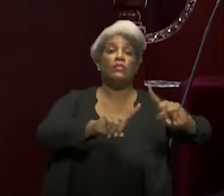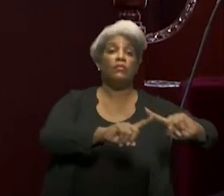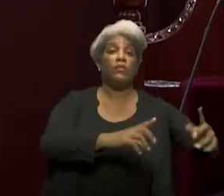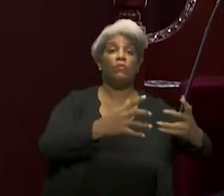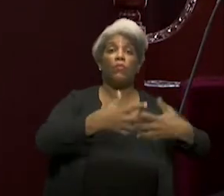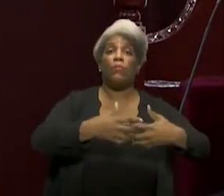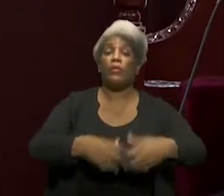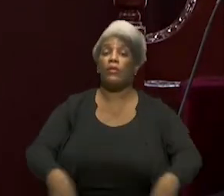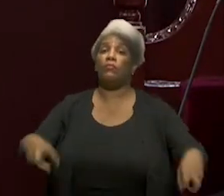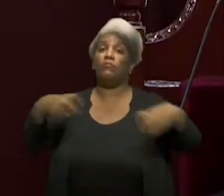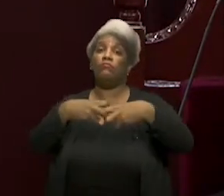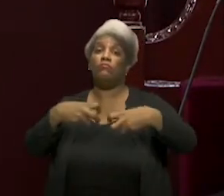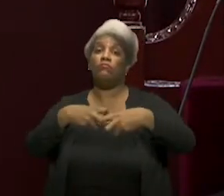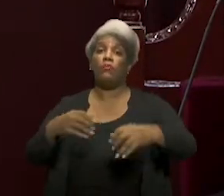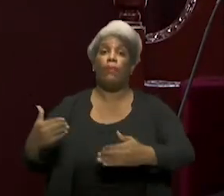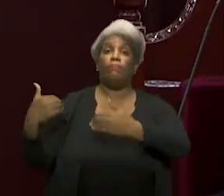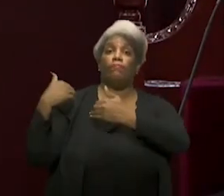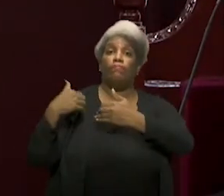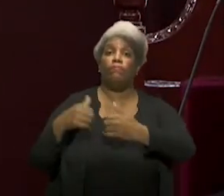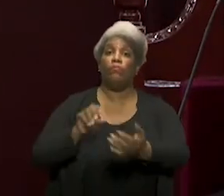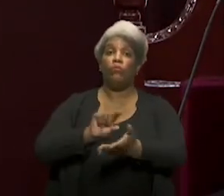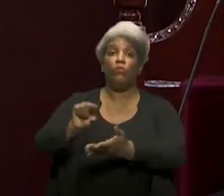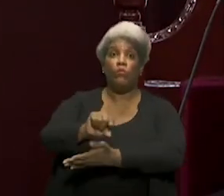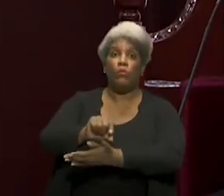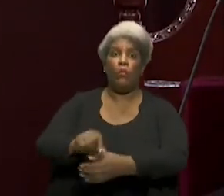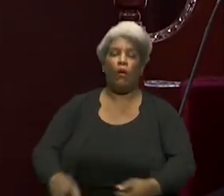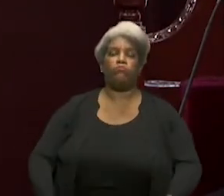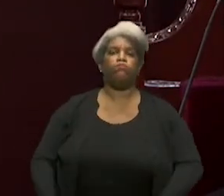el 98% de la demanda de energía.